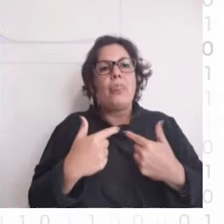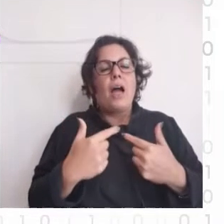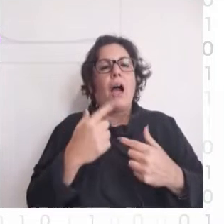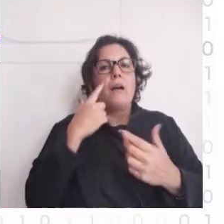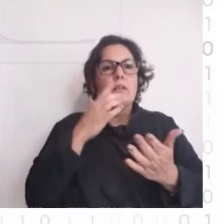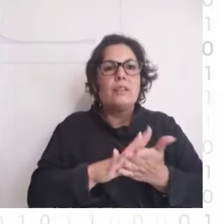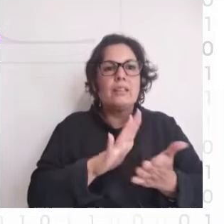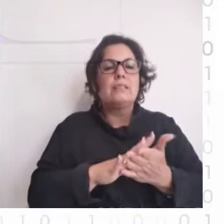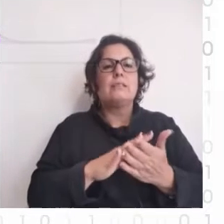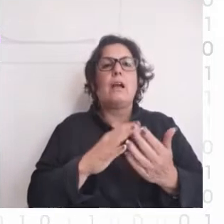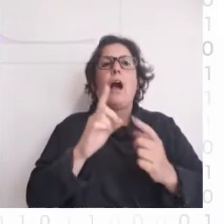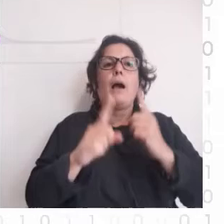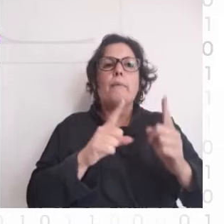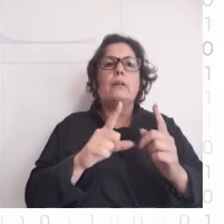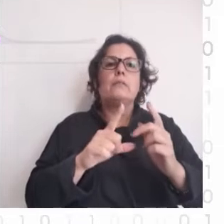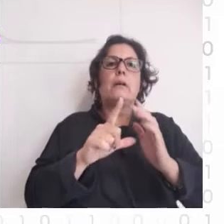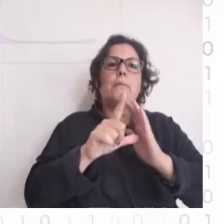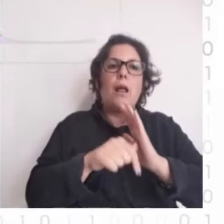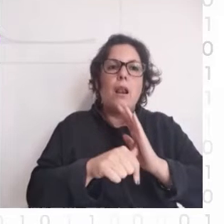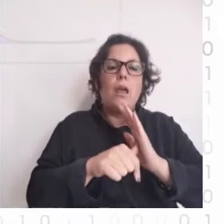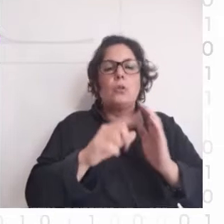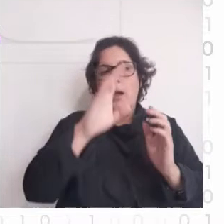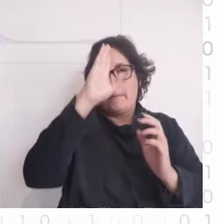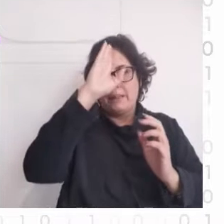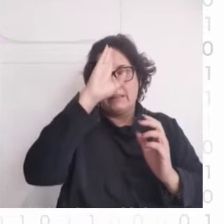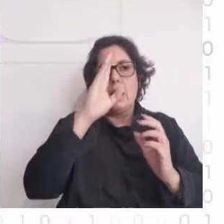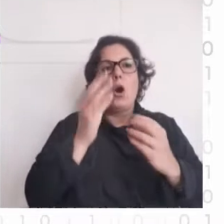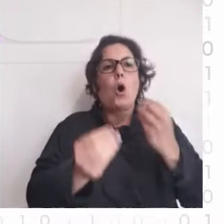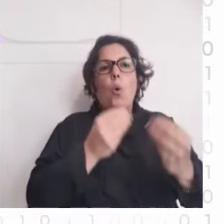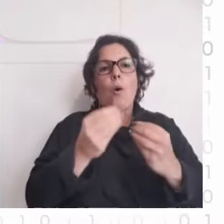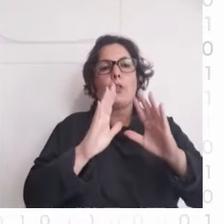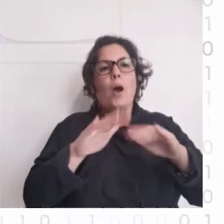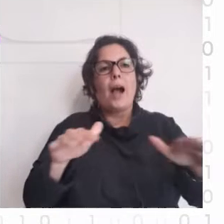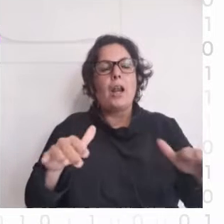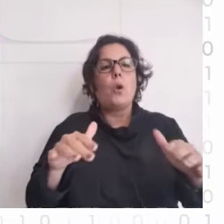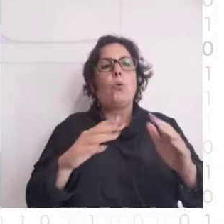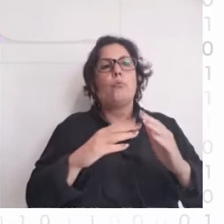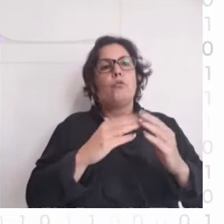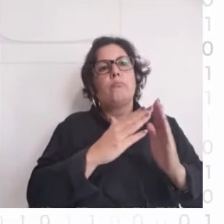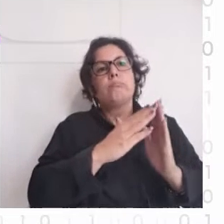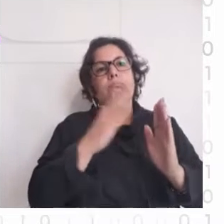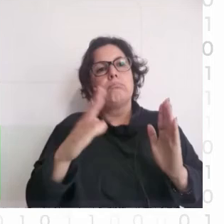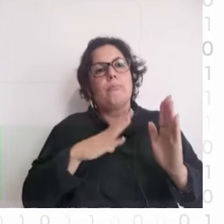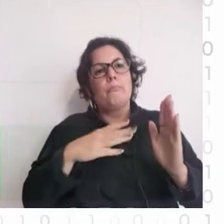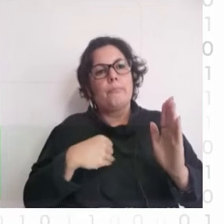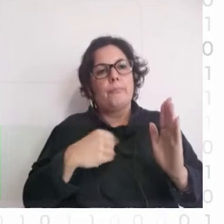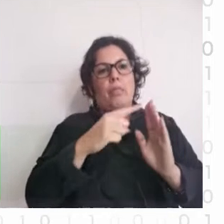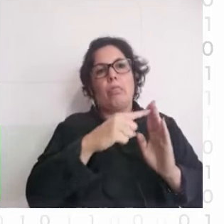el enlentecimiento que hay en la progresión entre los aprendizajes cuando los alumnos transitan de educación primaria a educación